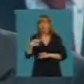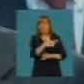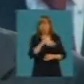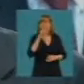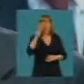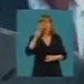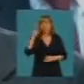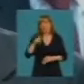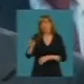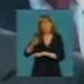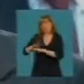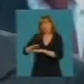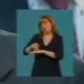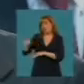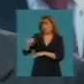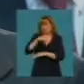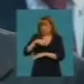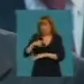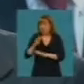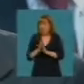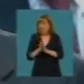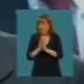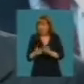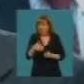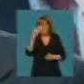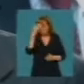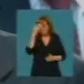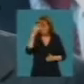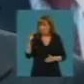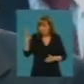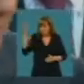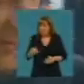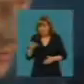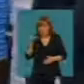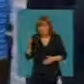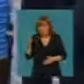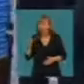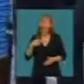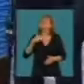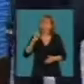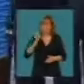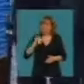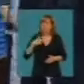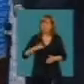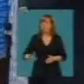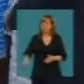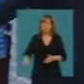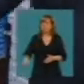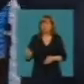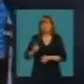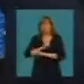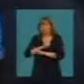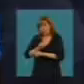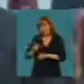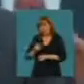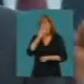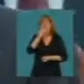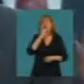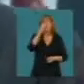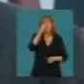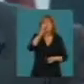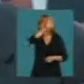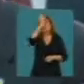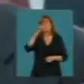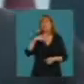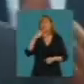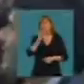en cuanto de vos dependa, la Constitución de la Nación Argentina. Sí, juro. Si así no lo hiciereis, Dios y la Nación os